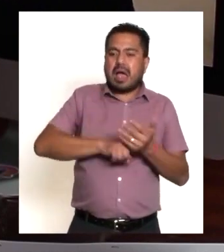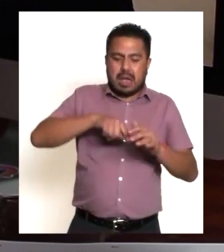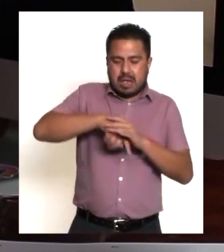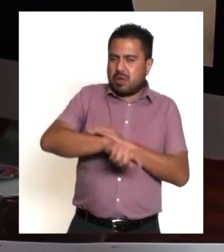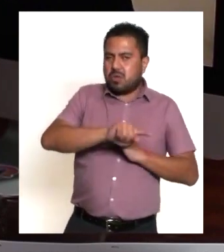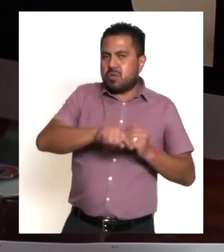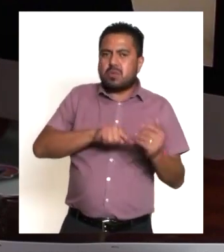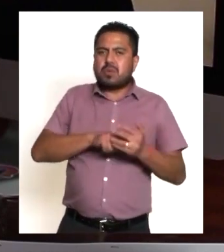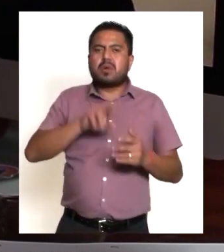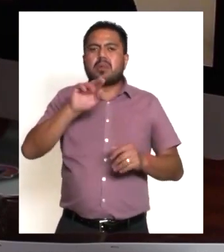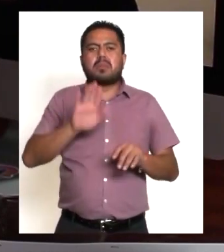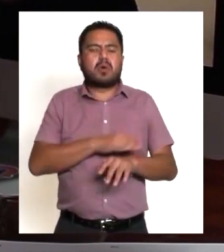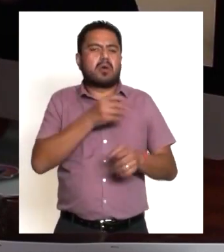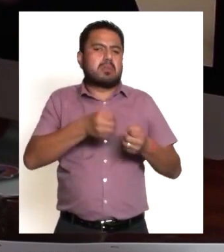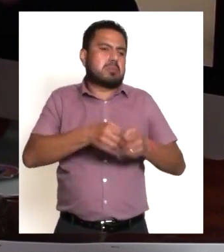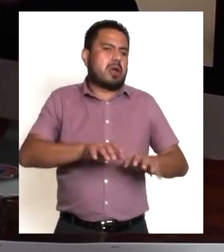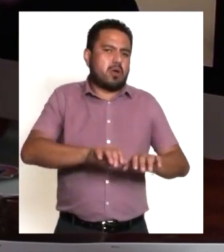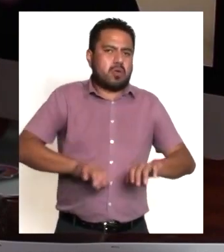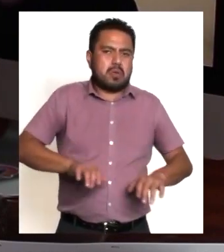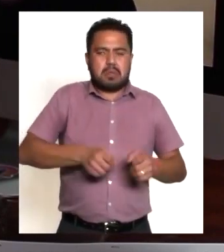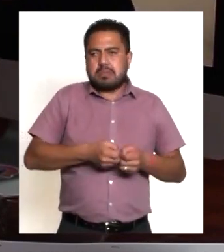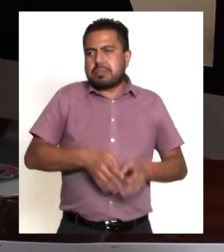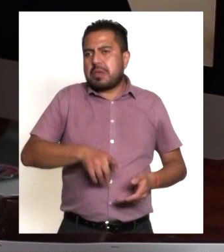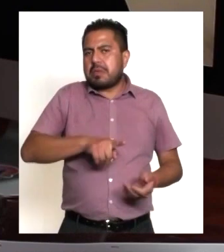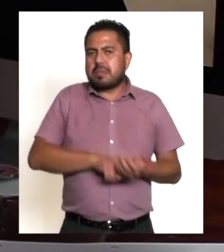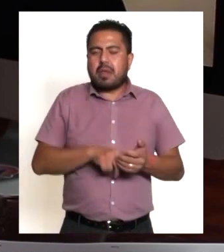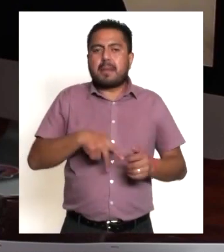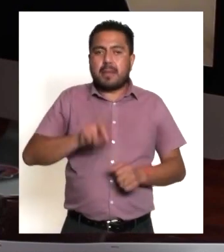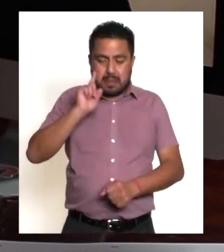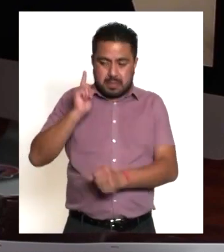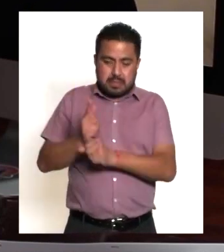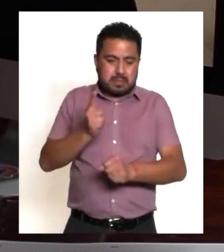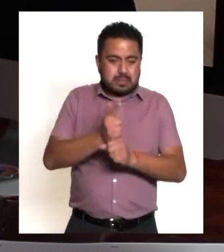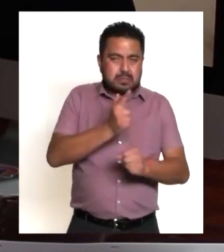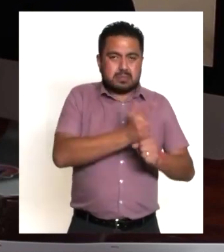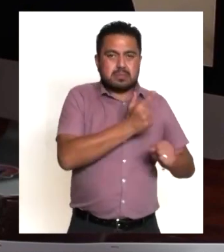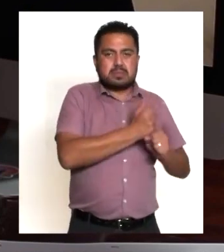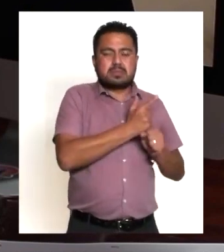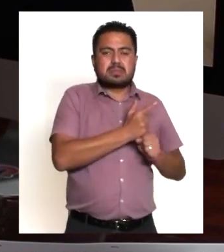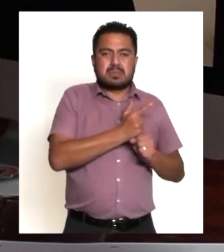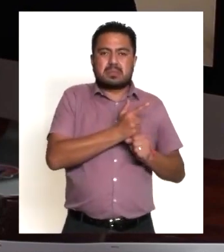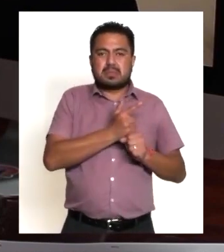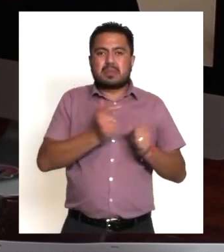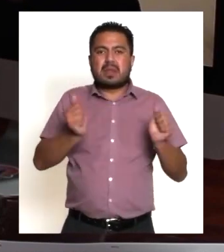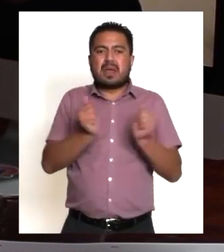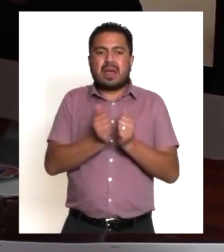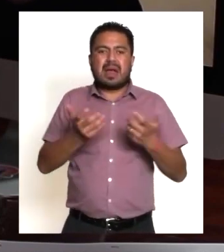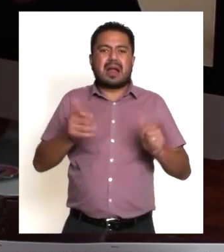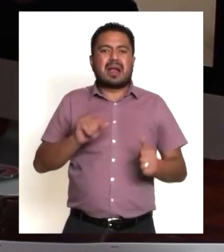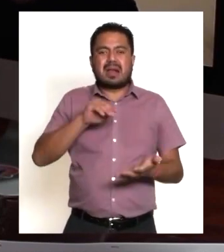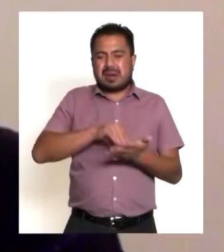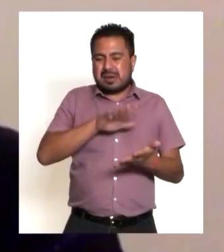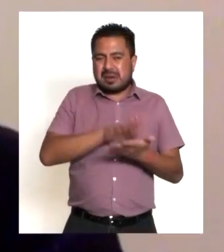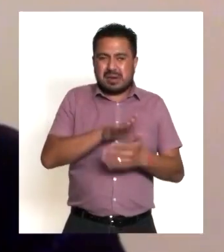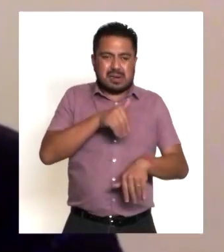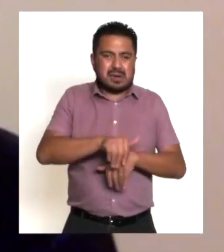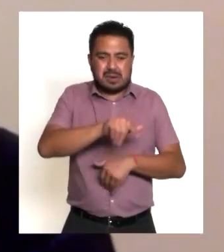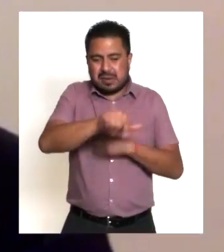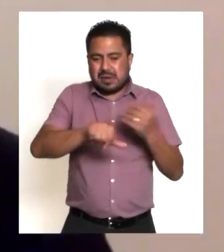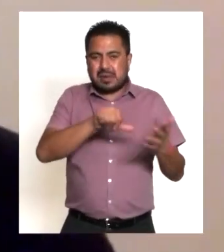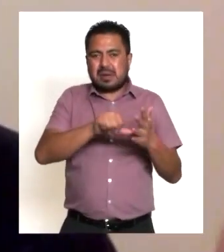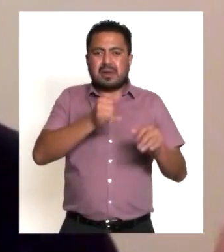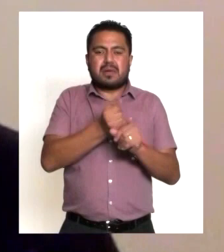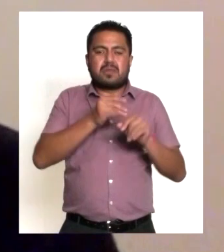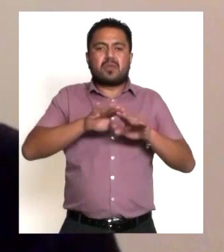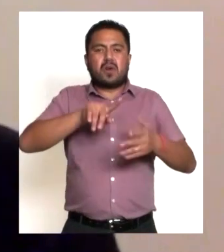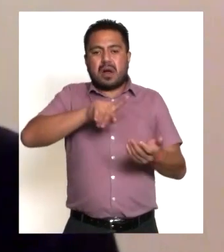agua dentro de estos sitios, porque entonces echan a perder las computadoras. Pero descubrieron, y es de los hallazgos muy recientes, que el